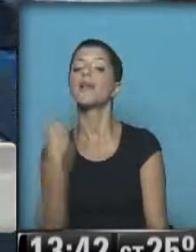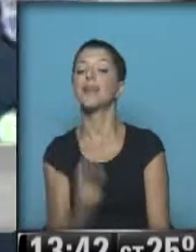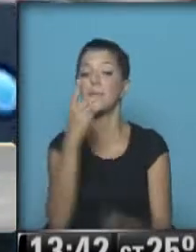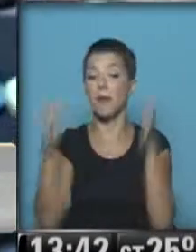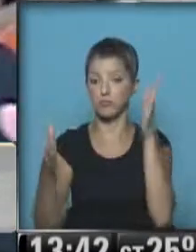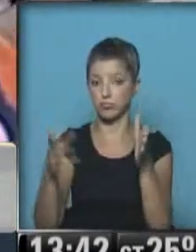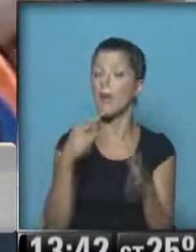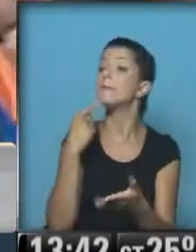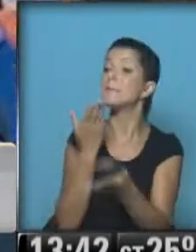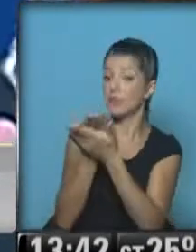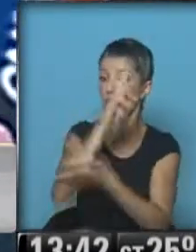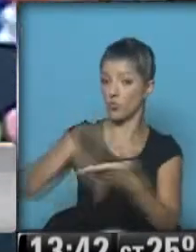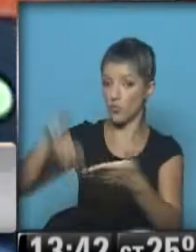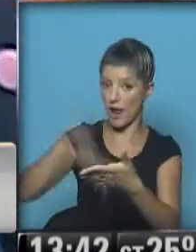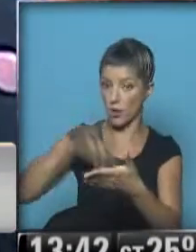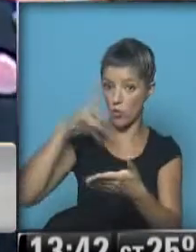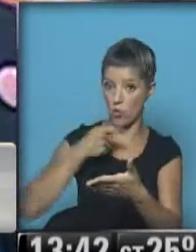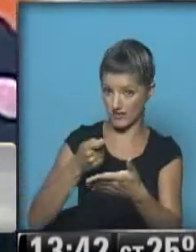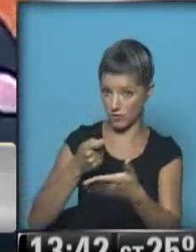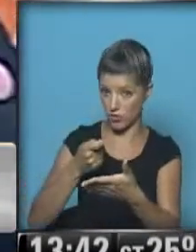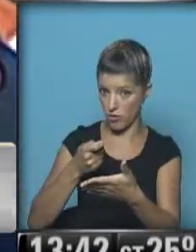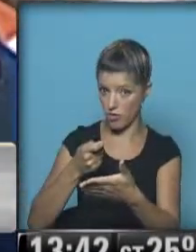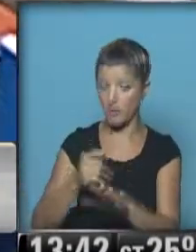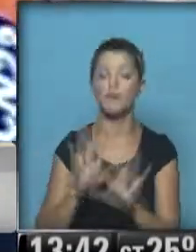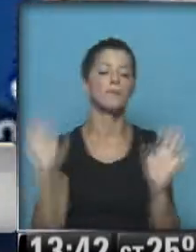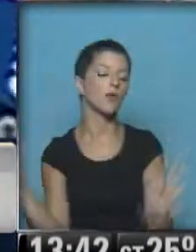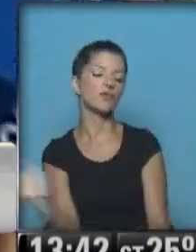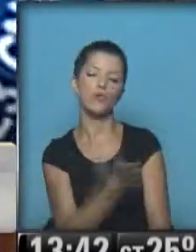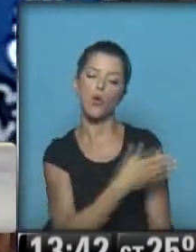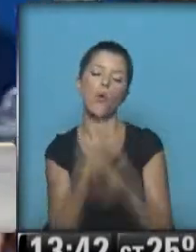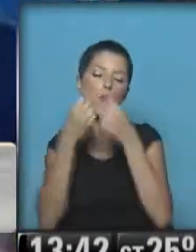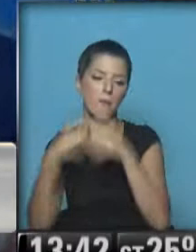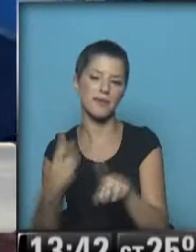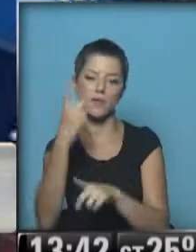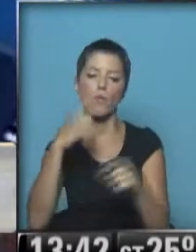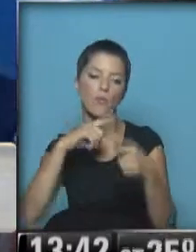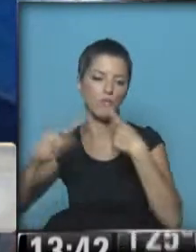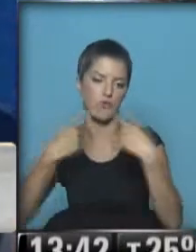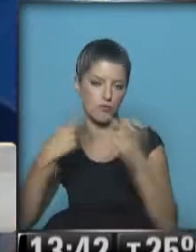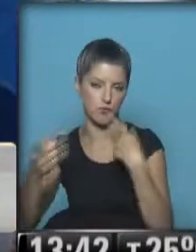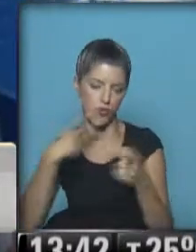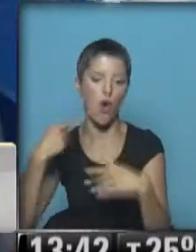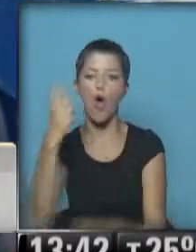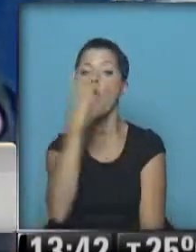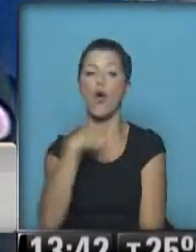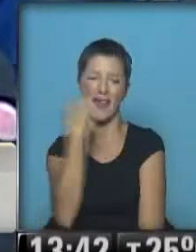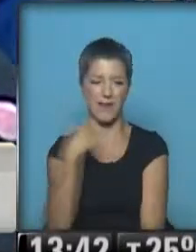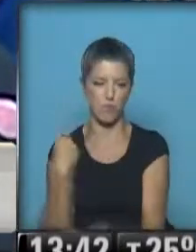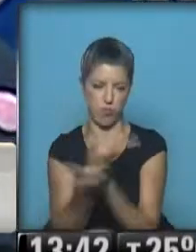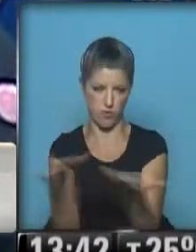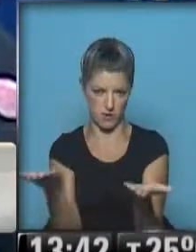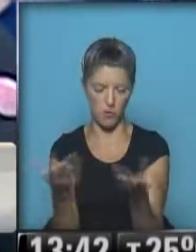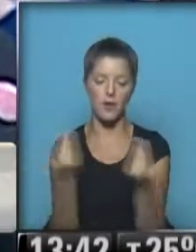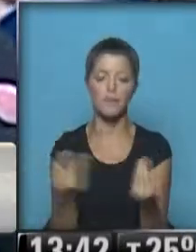¿pidieron la nulidad del juicio? Pasó lo que ocurre en todo inicio de debate oral y público, que es